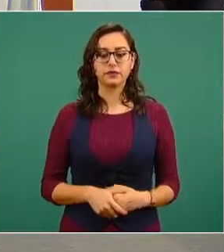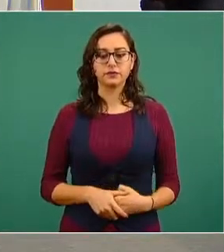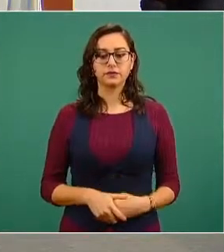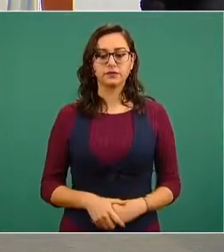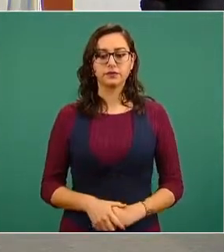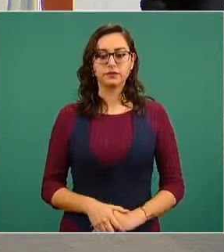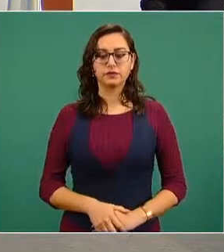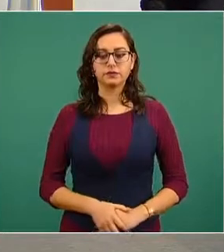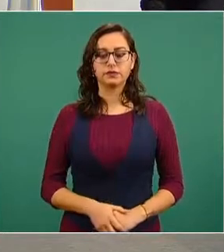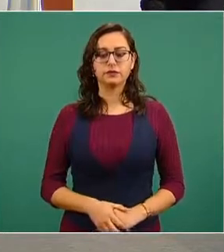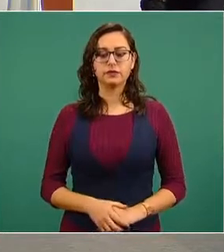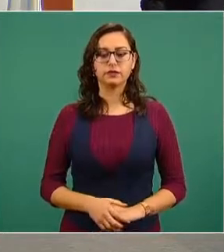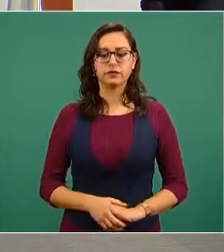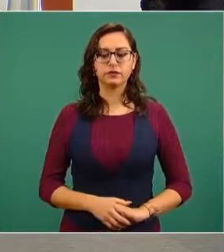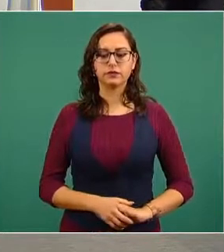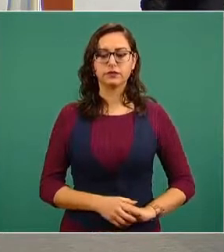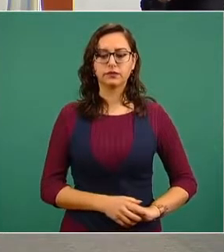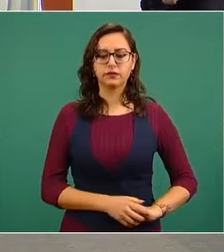Gracias.